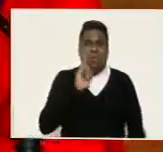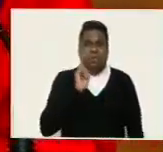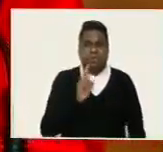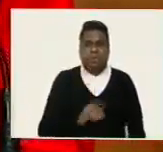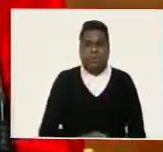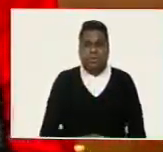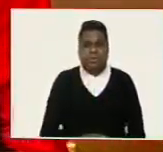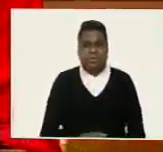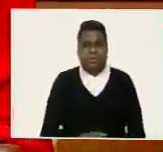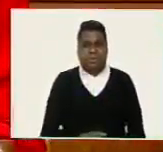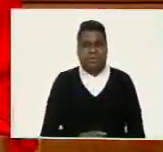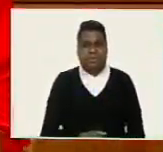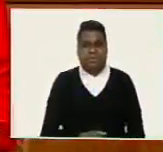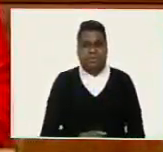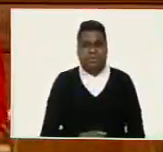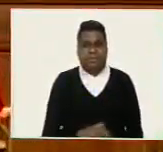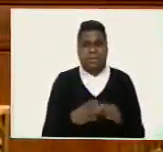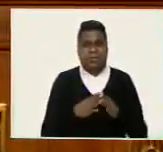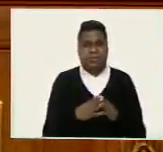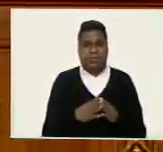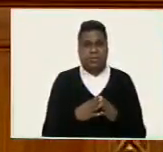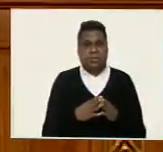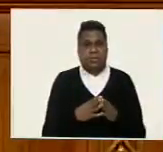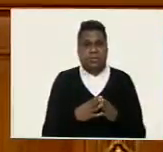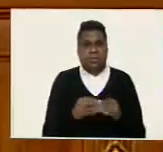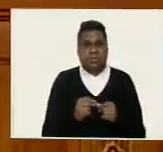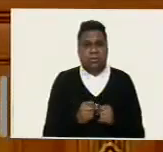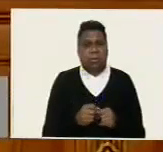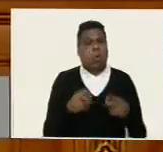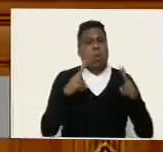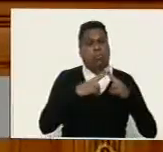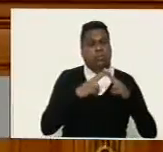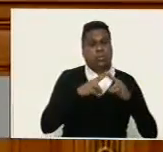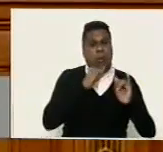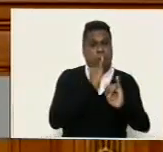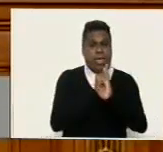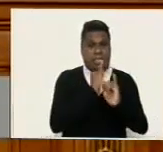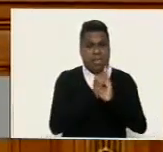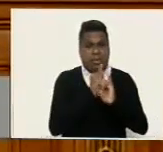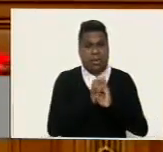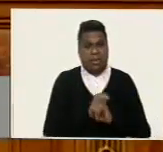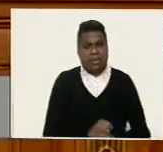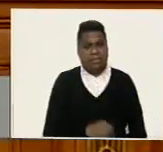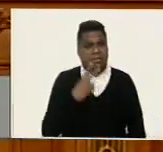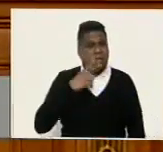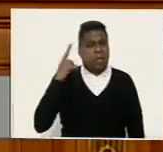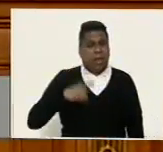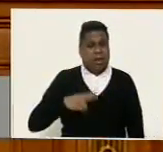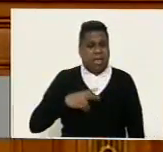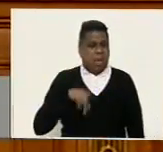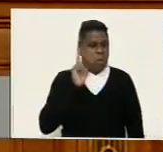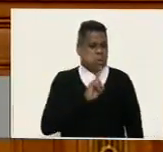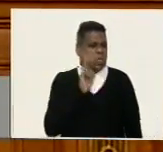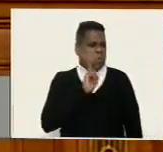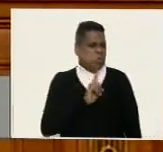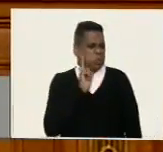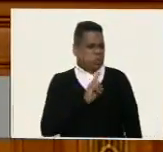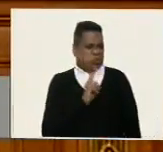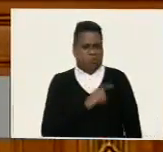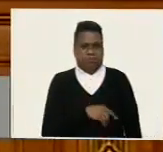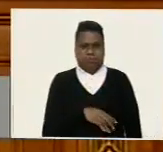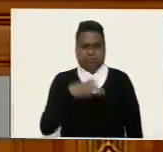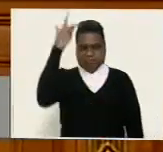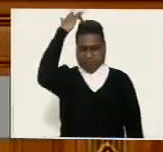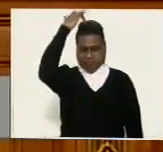las conocidas fake news, a través de verdades disfrazadas, a través